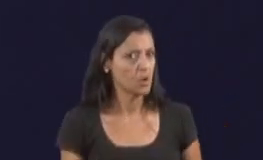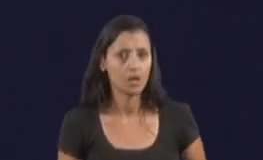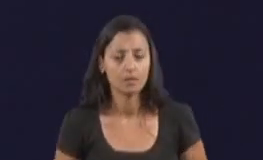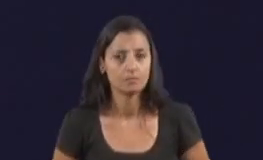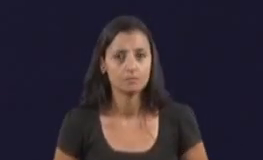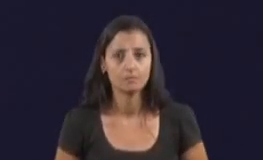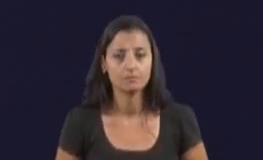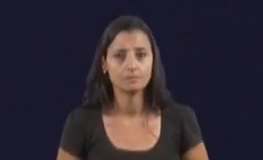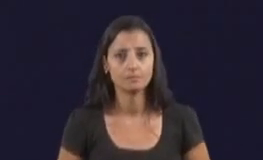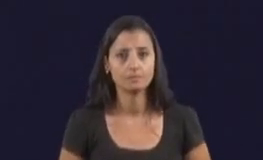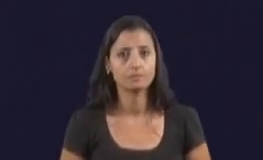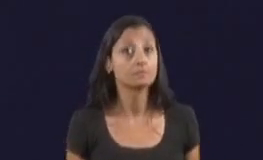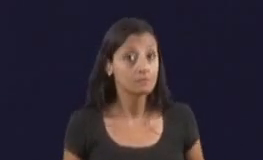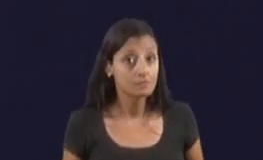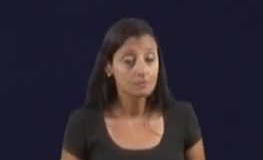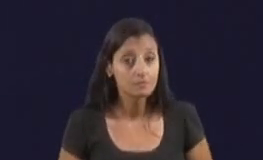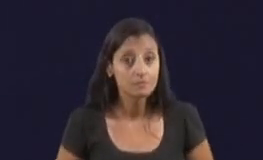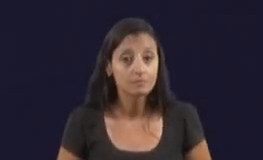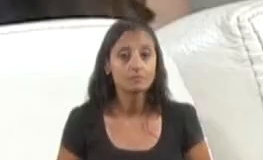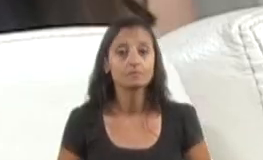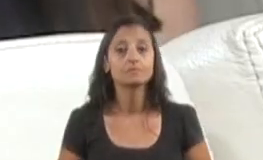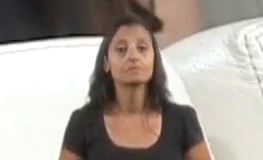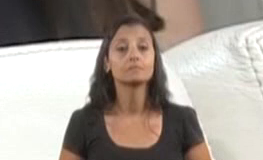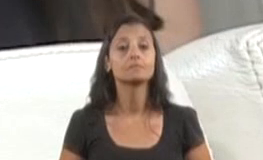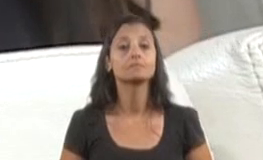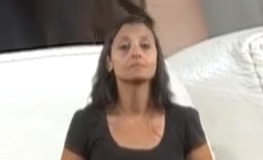Sí, te destrabo.